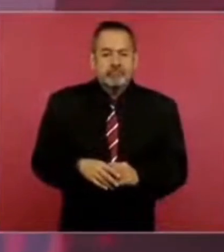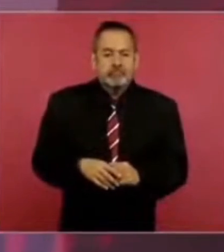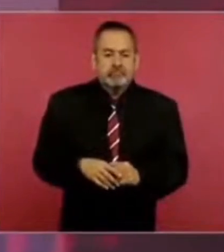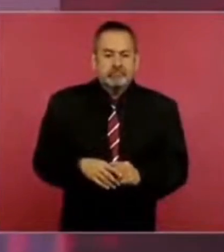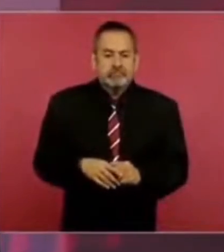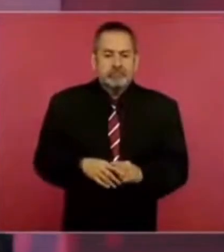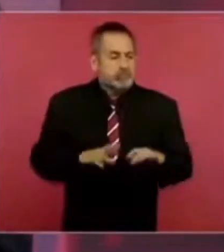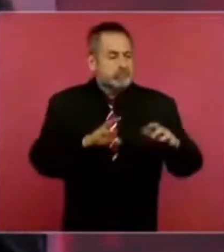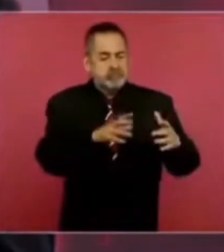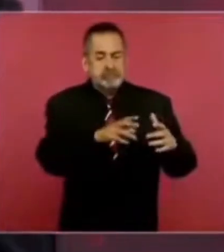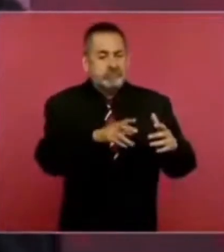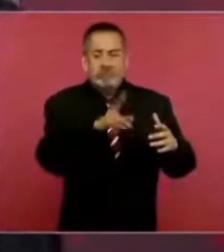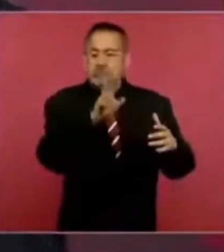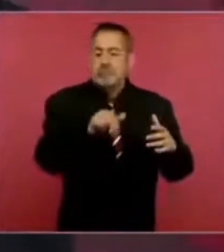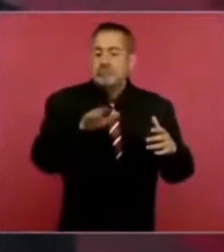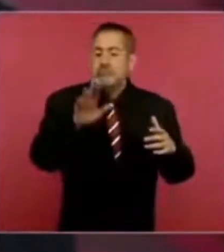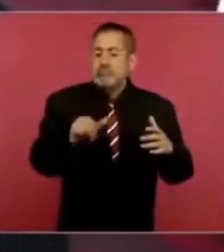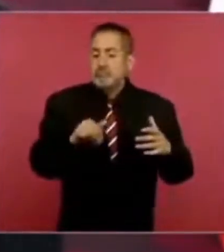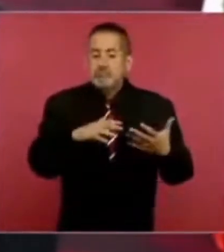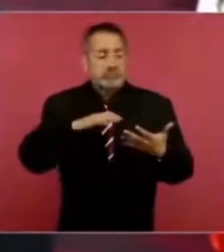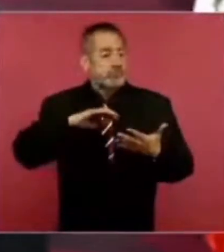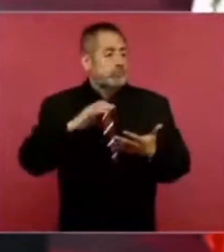se ha ganado